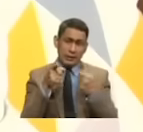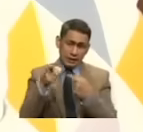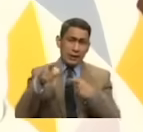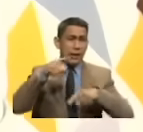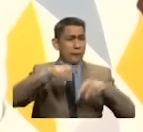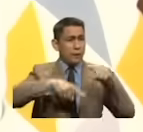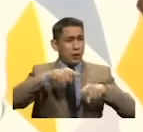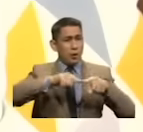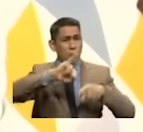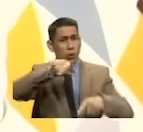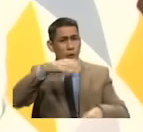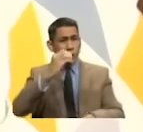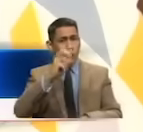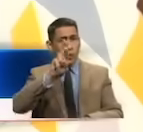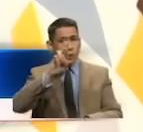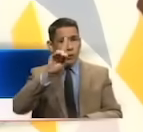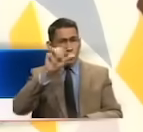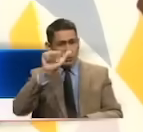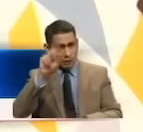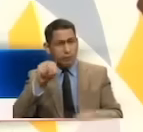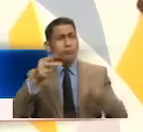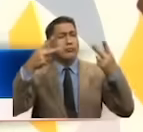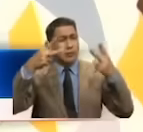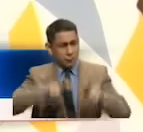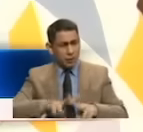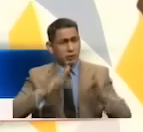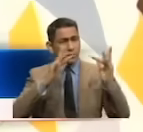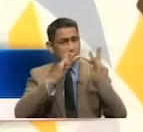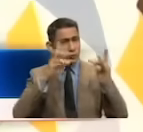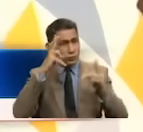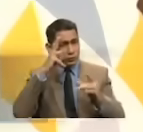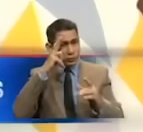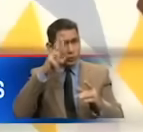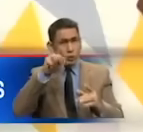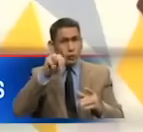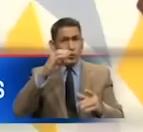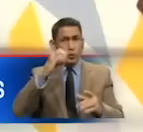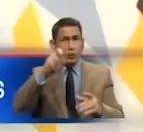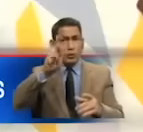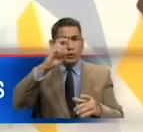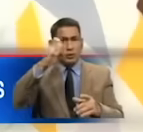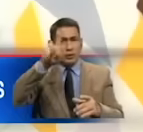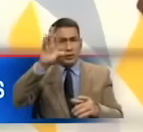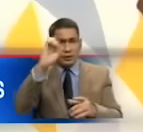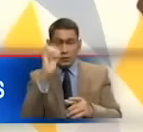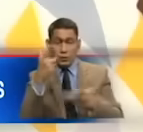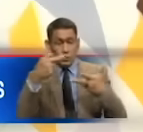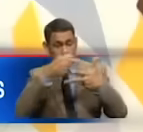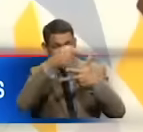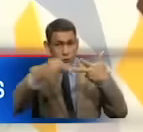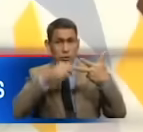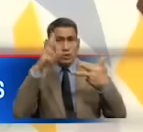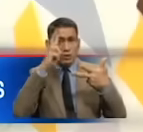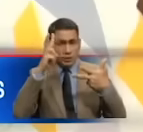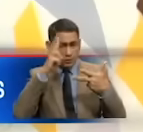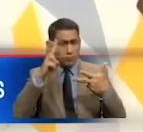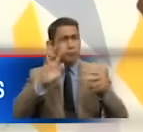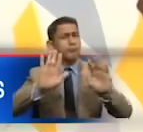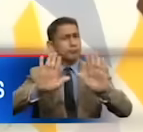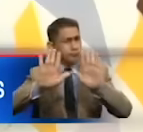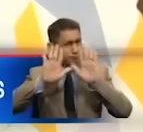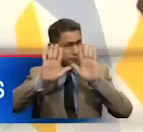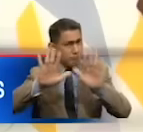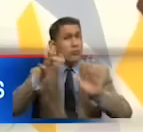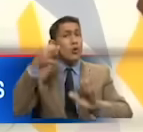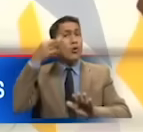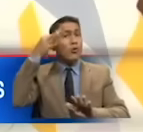y Leandro Norero, que estaban por demás interesados en acabar con la vida de Fernando Villavicencio. Esa investigación, en algún momento,